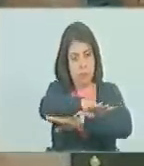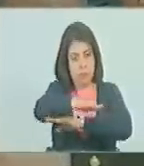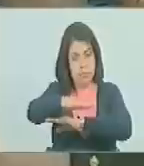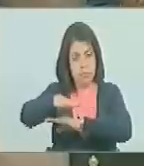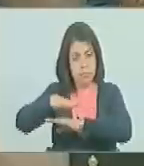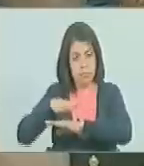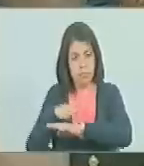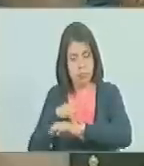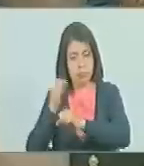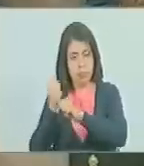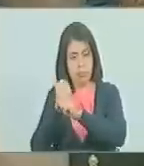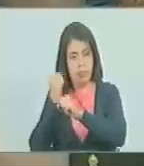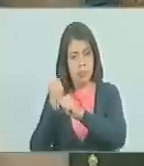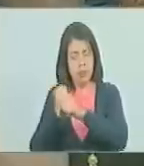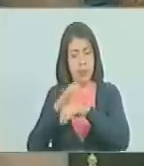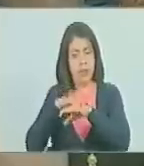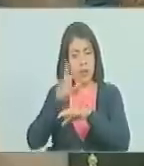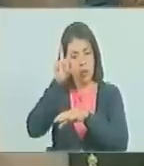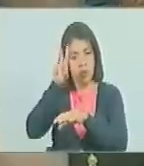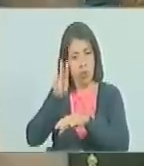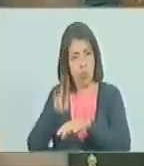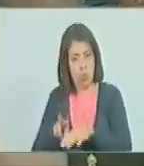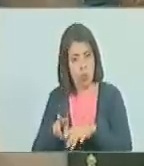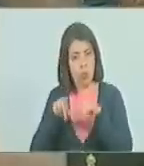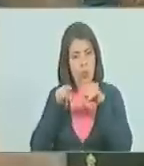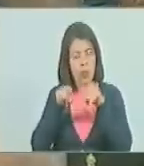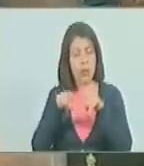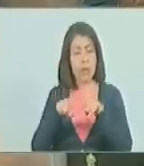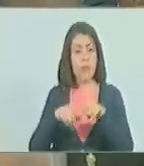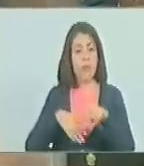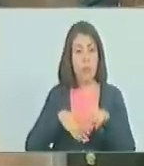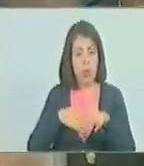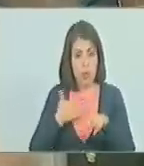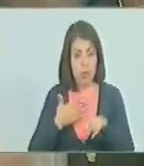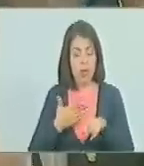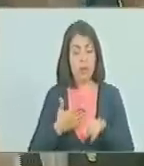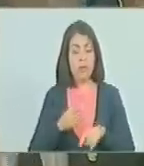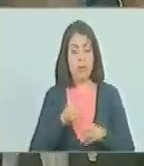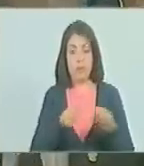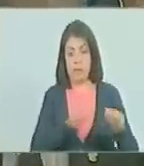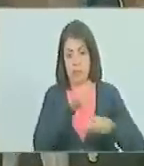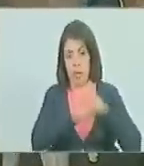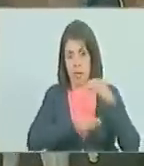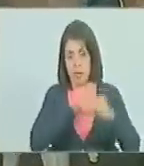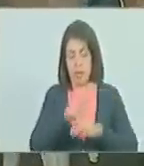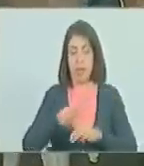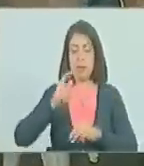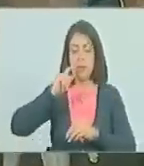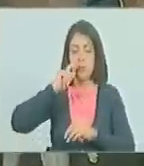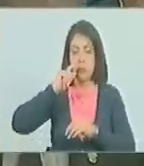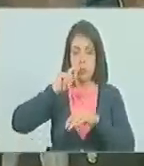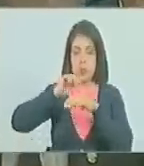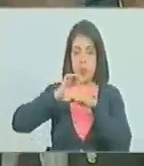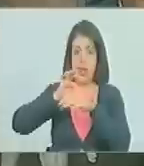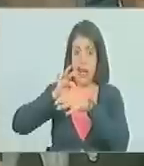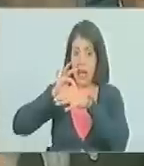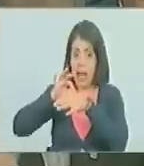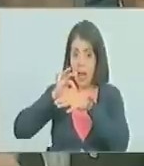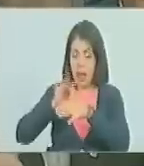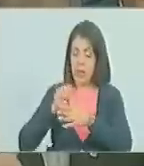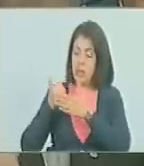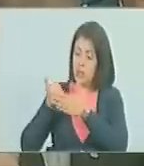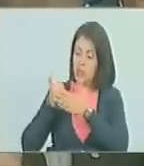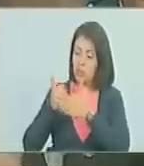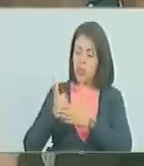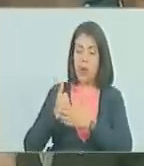que trabajan en el campo diariamente para poder llevar las proteínas a todos los consumidores